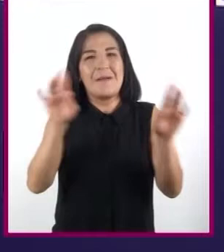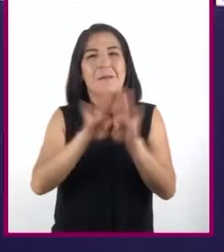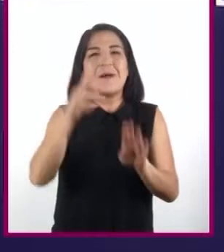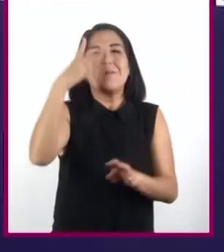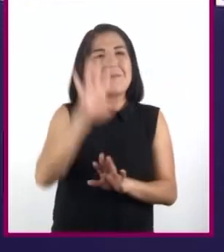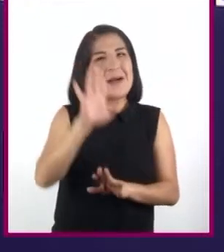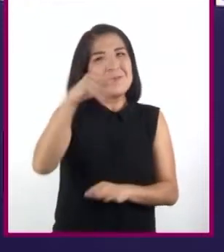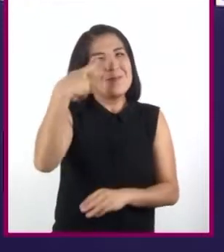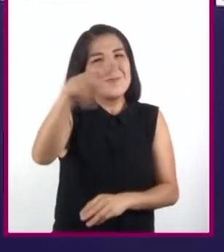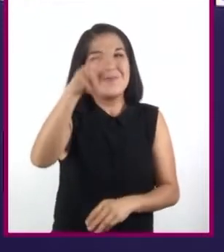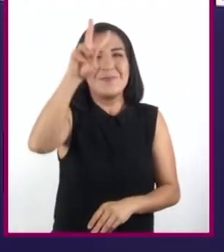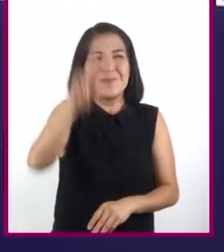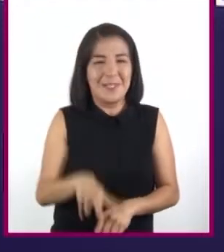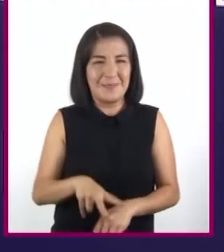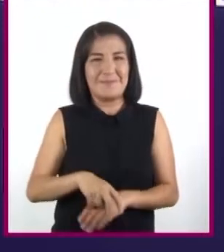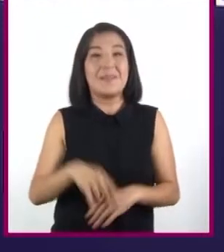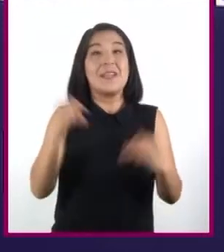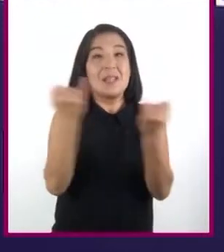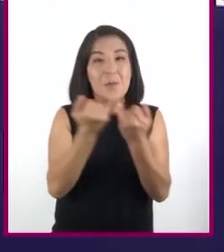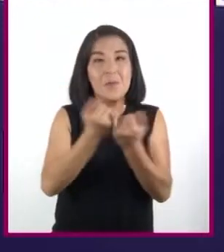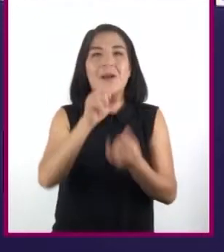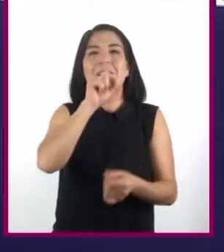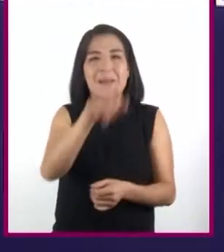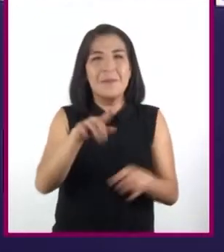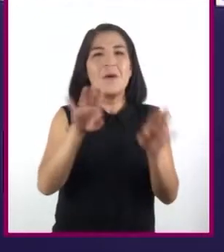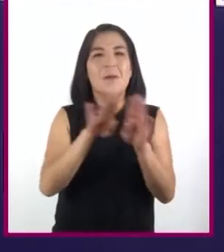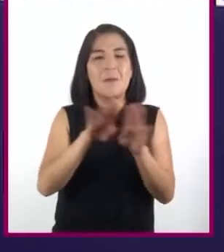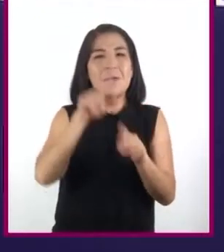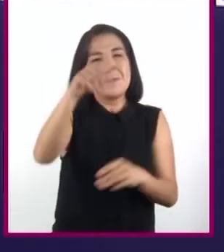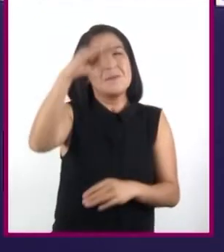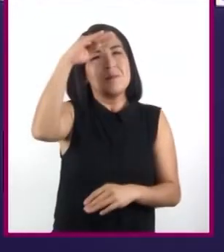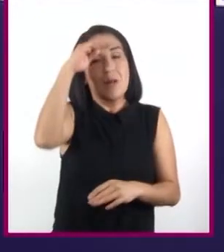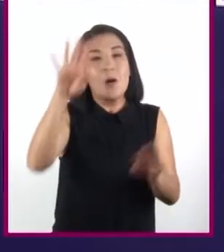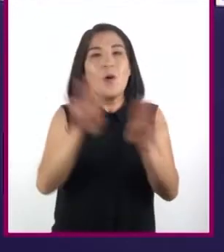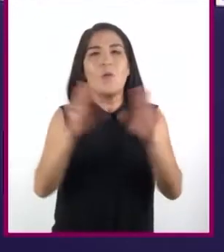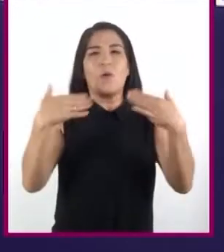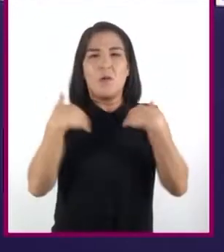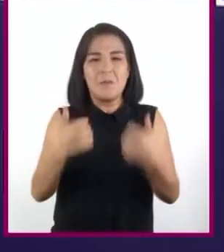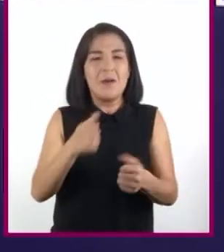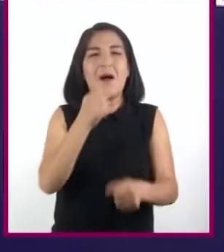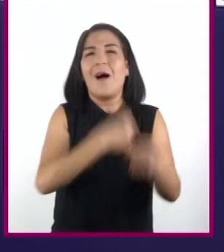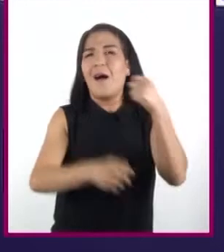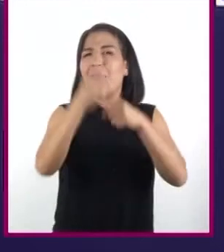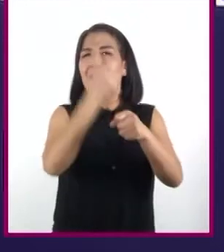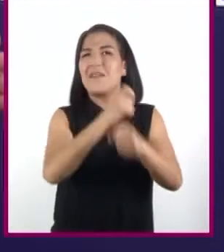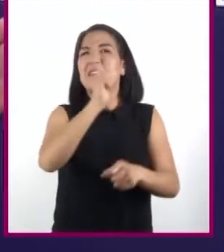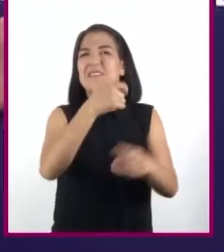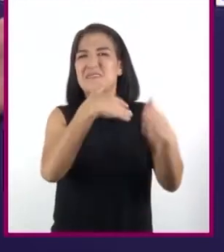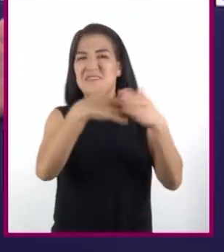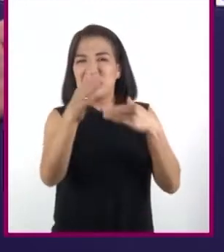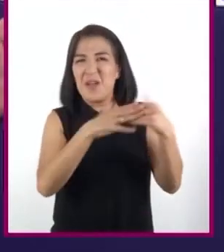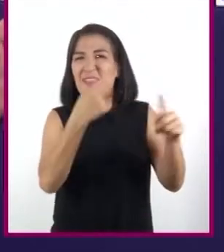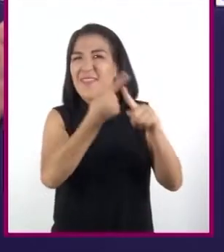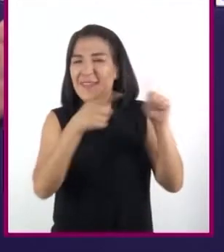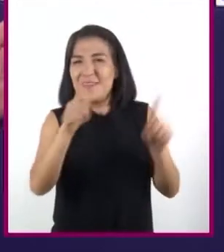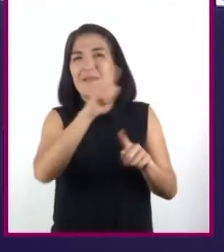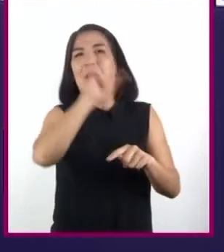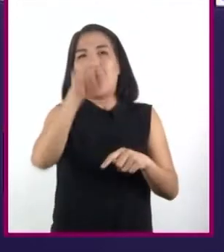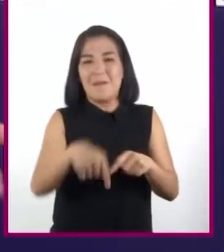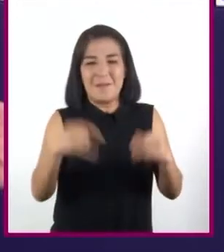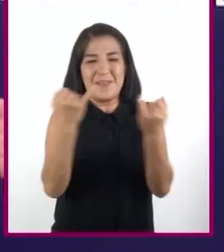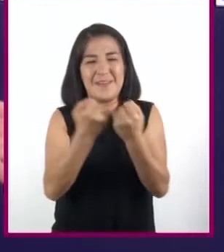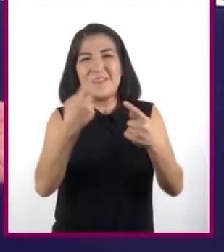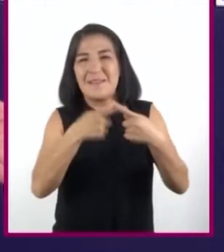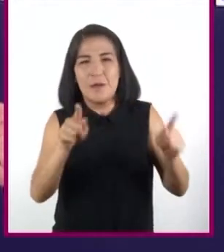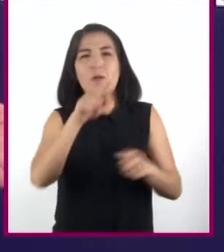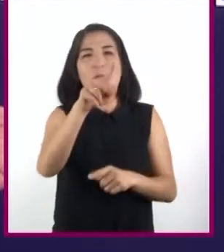tuyas. Además, te posibilitan conocer y comprender otras épocas y adentrarte a distintas realidades. Hasta